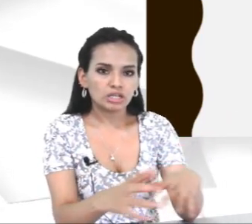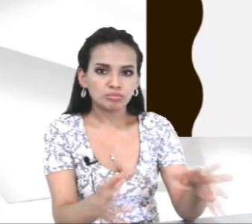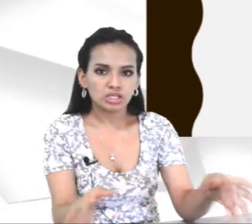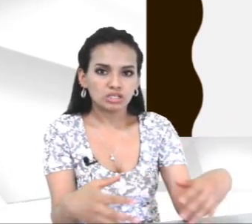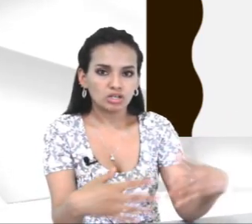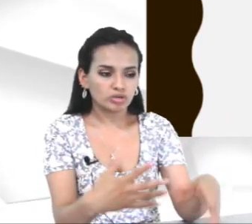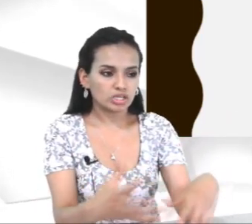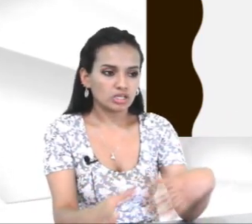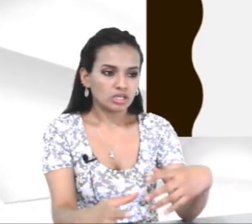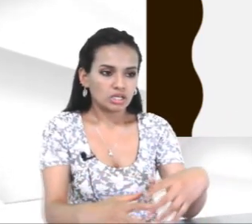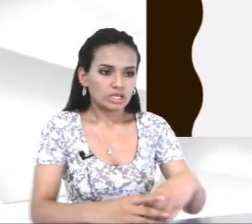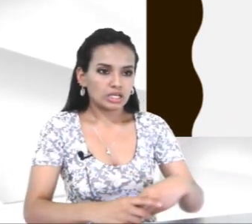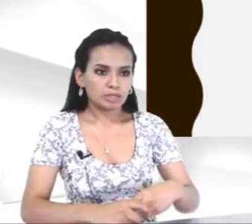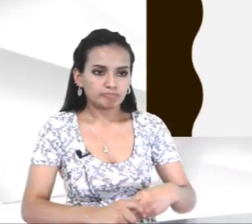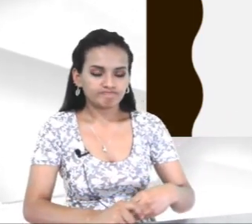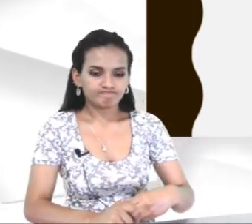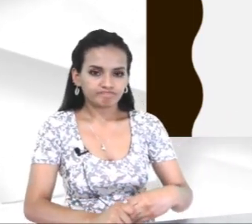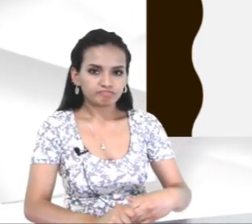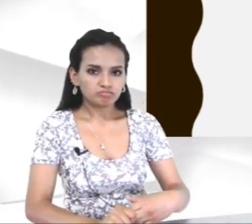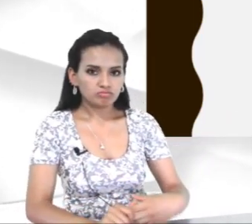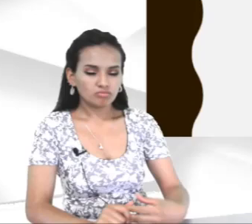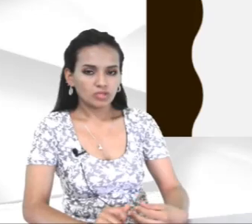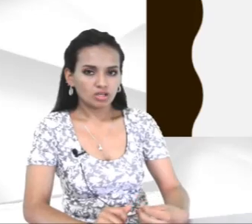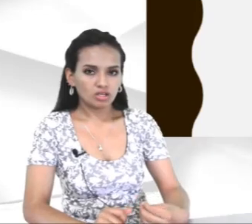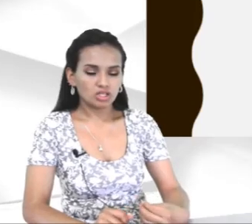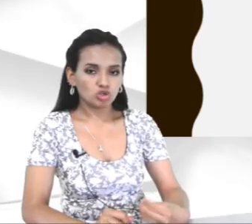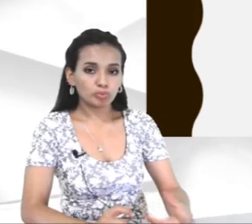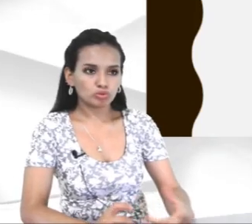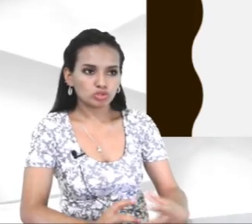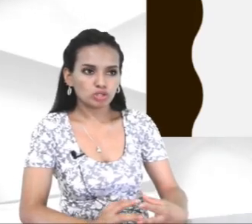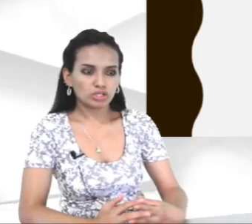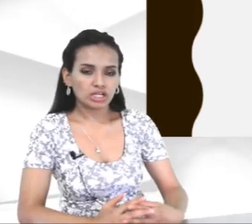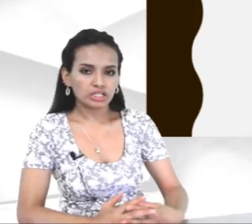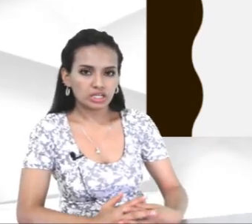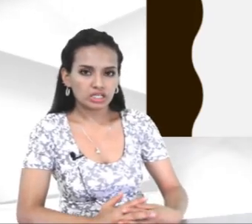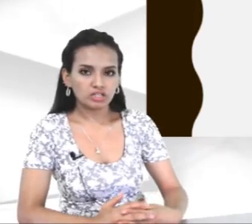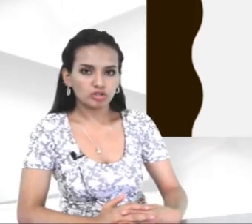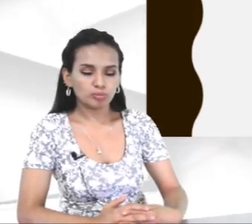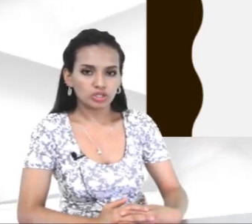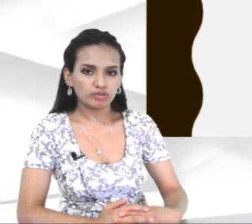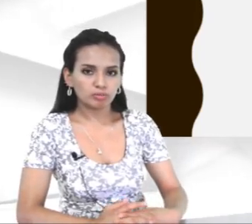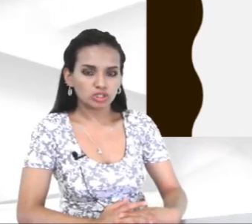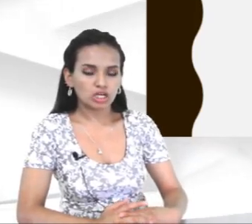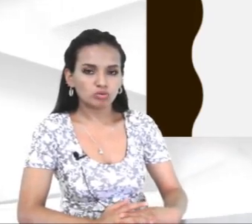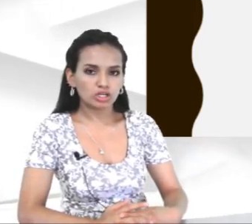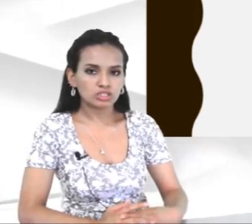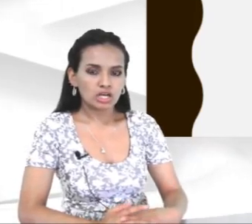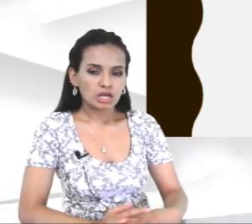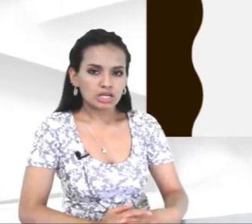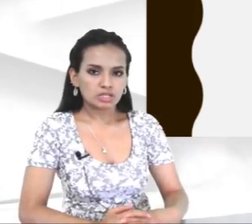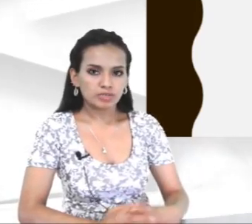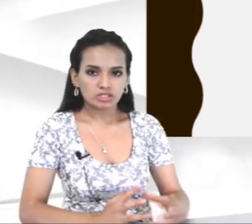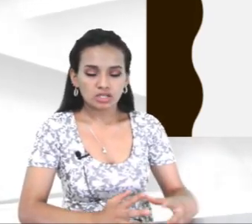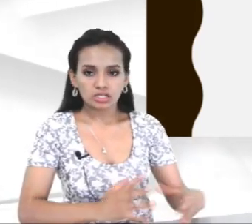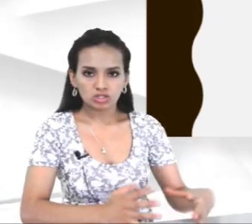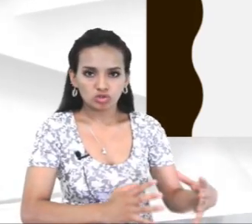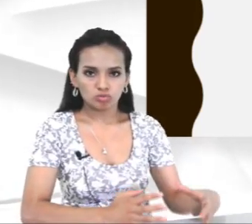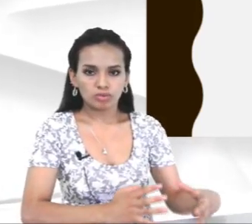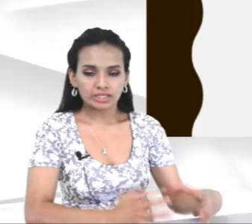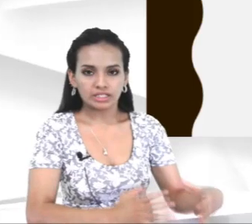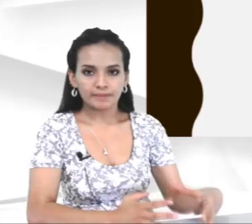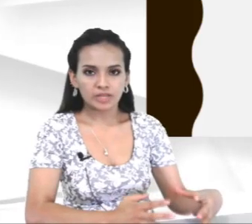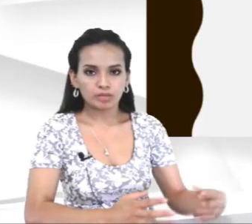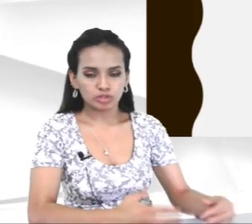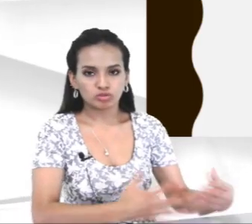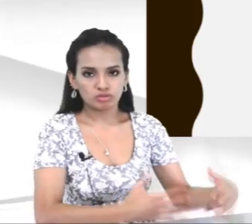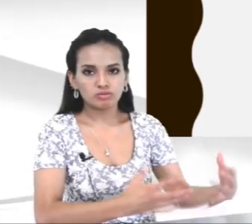pues también es lo que nos produce lo que es el desequilibrio porque vemos que algunas especies las que son